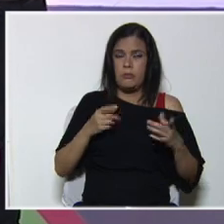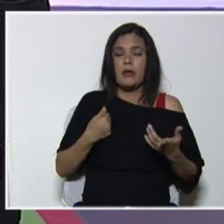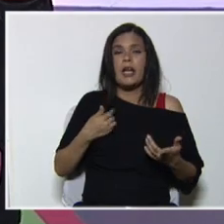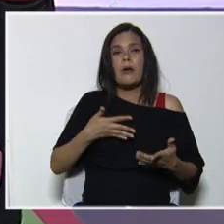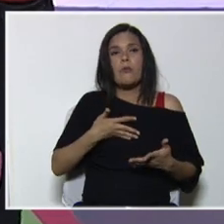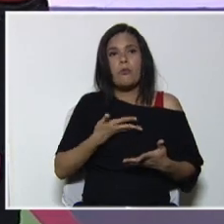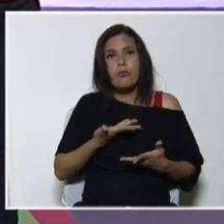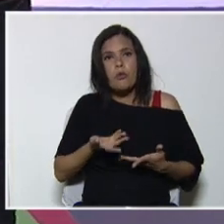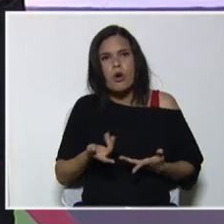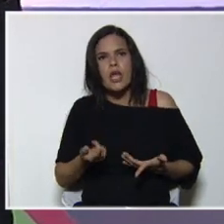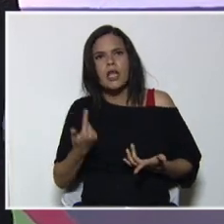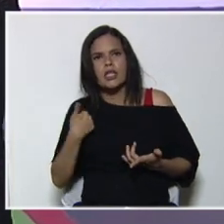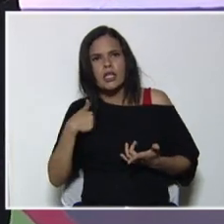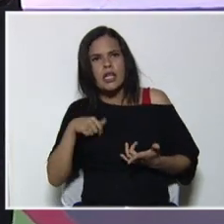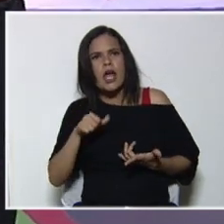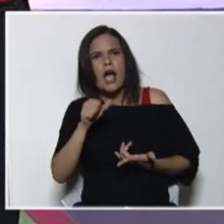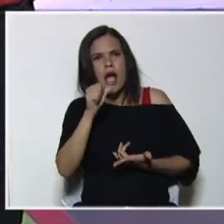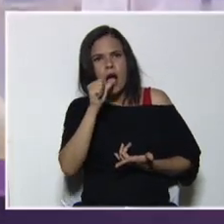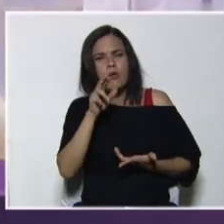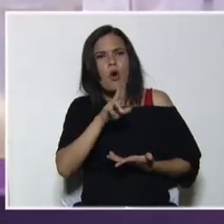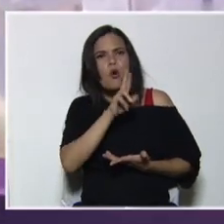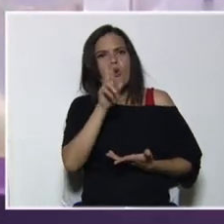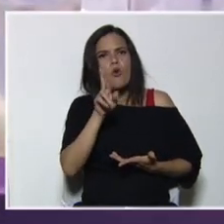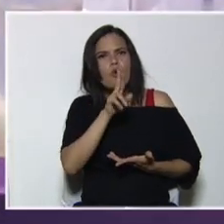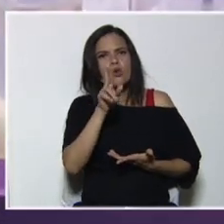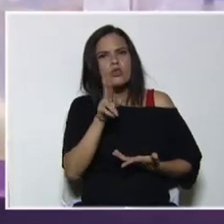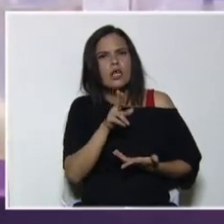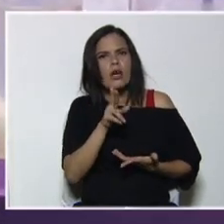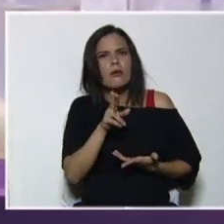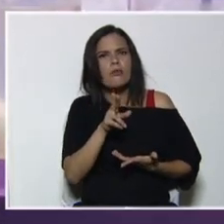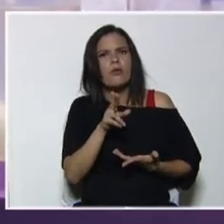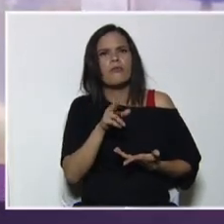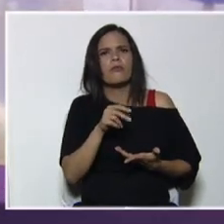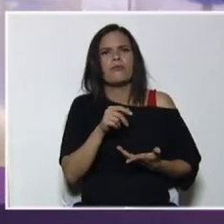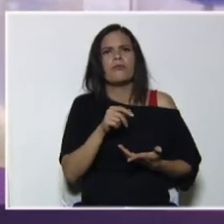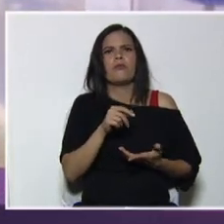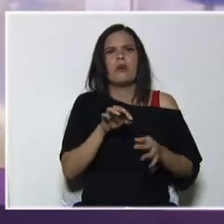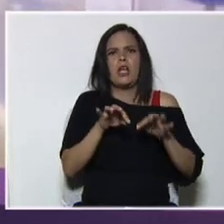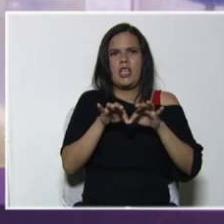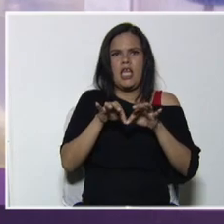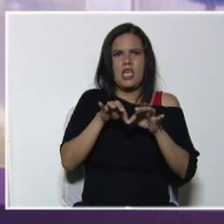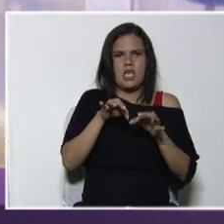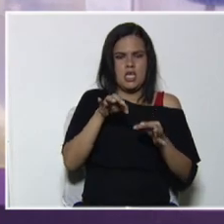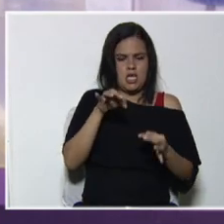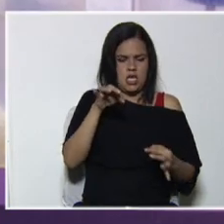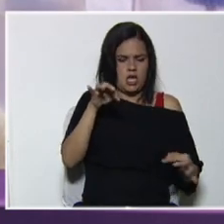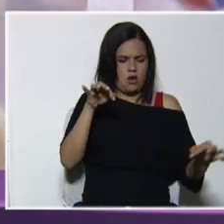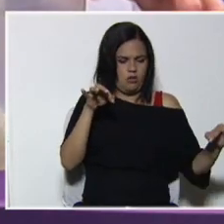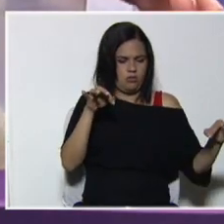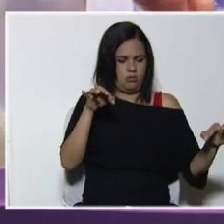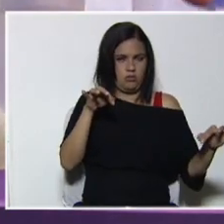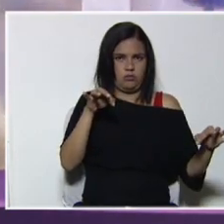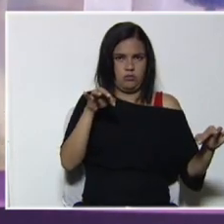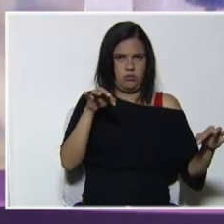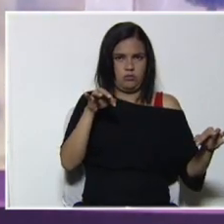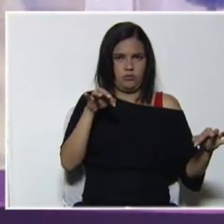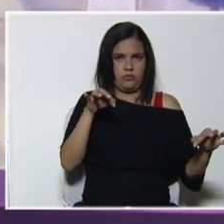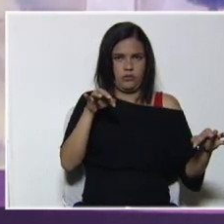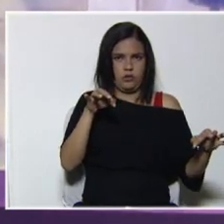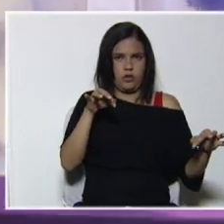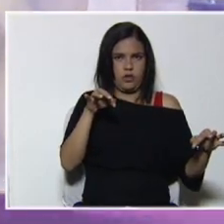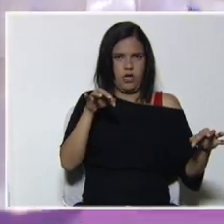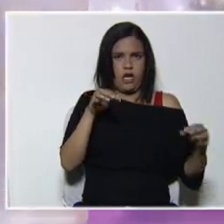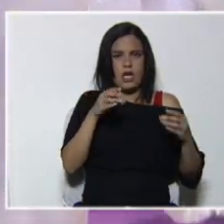hidratada, utilizamos, por ejemplo, el método de riego por hilo o con un trozo de tela. Al